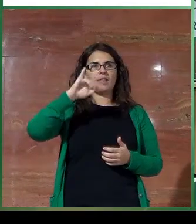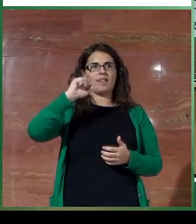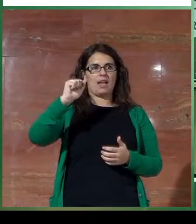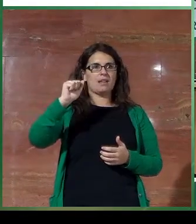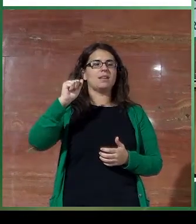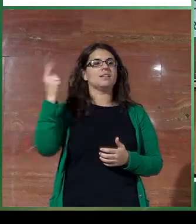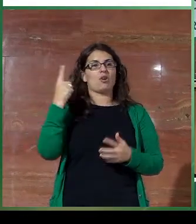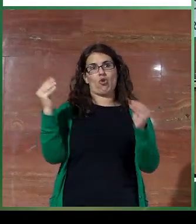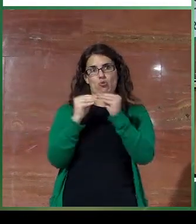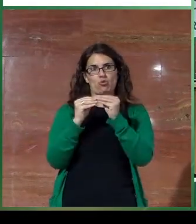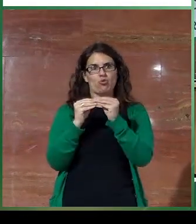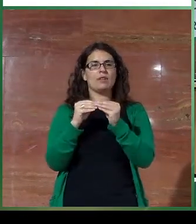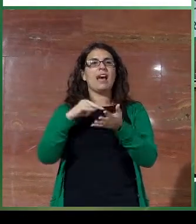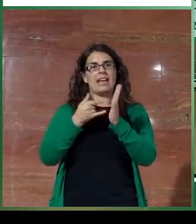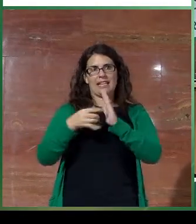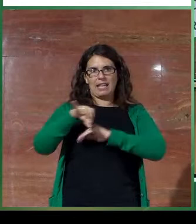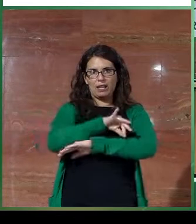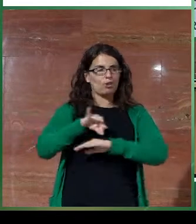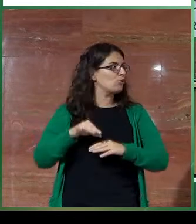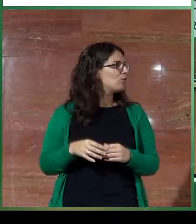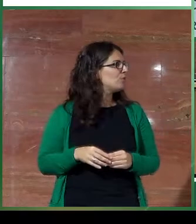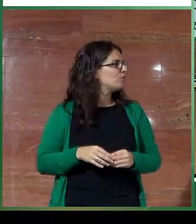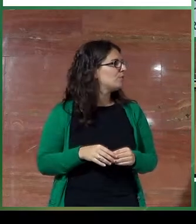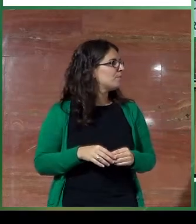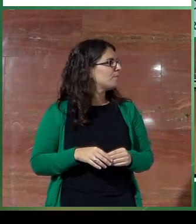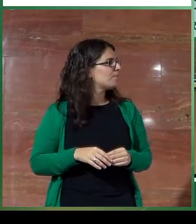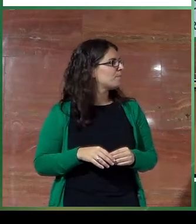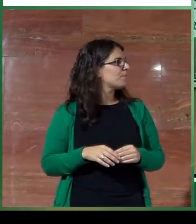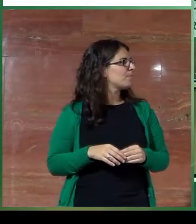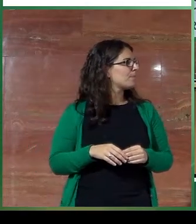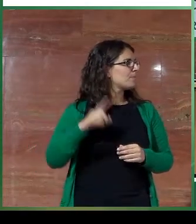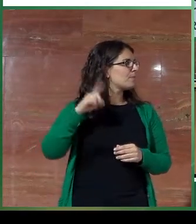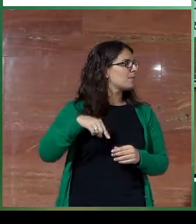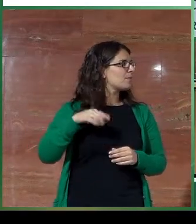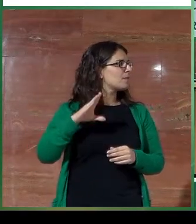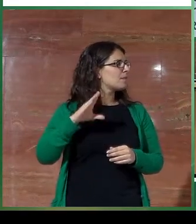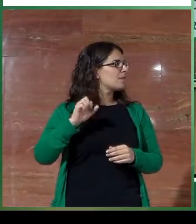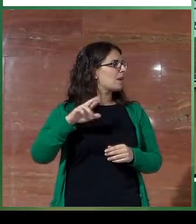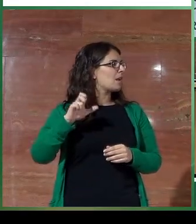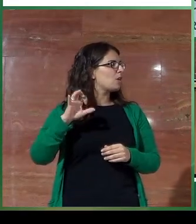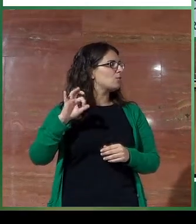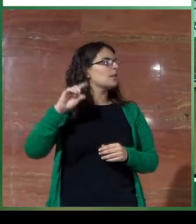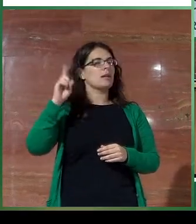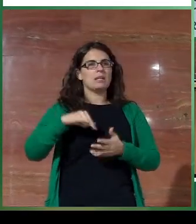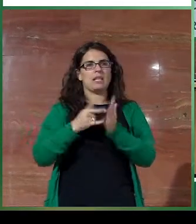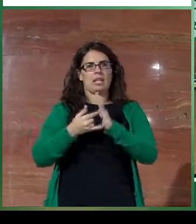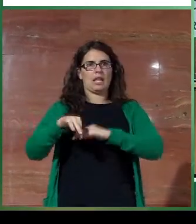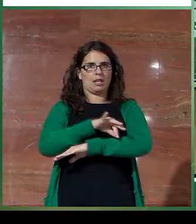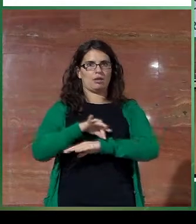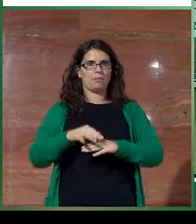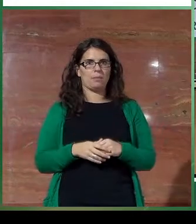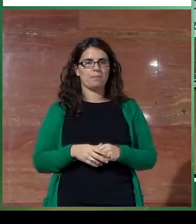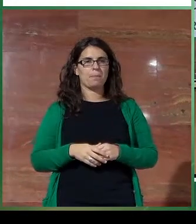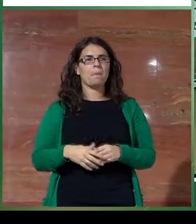los dos, que es arquitecto, Fernando García Monzón; y Carlos Galán, que también es arquitecto. Y yo